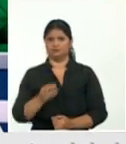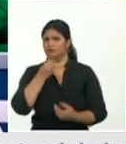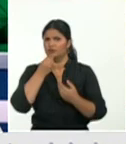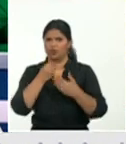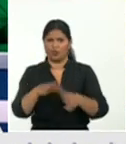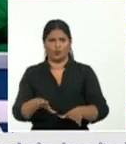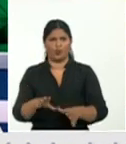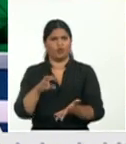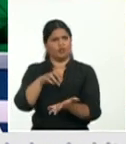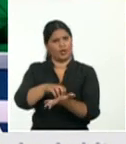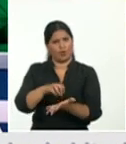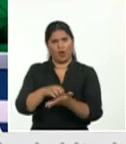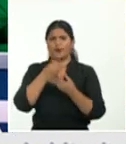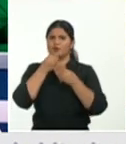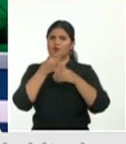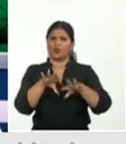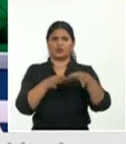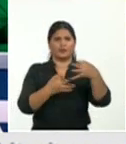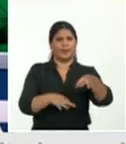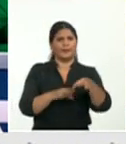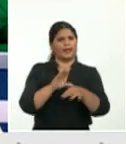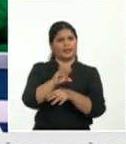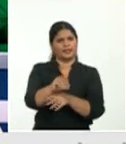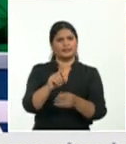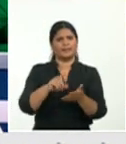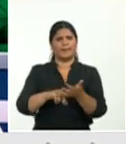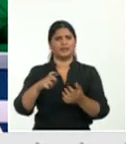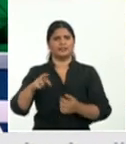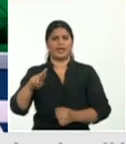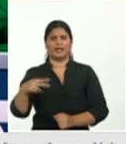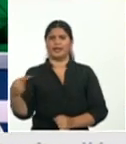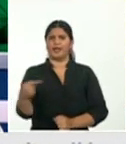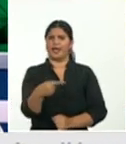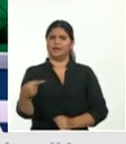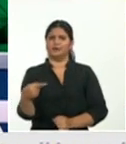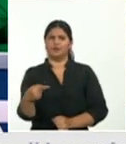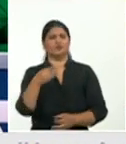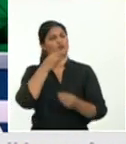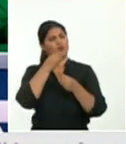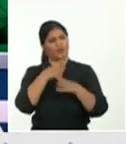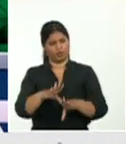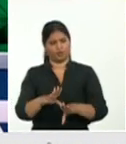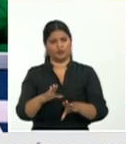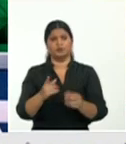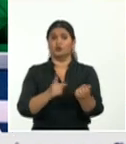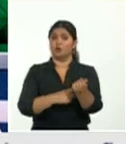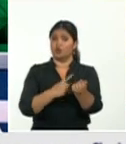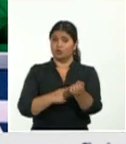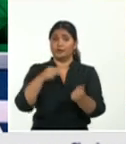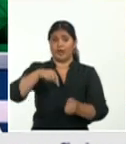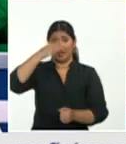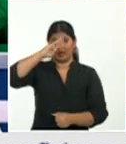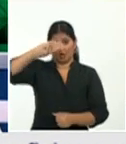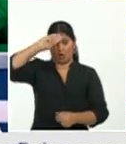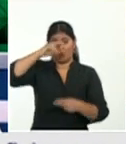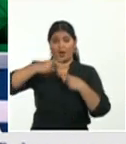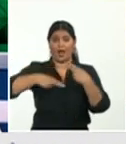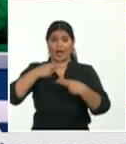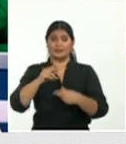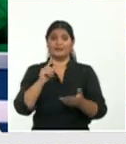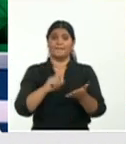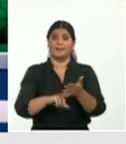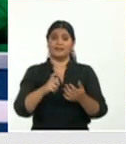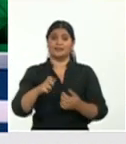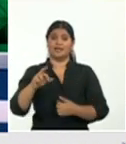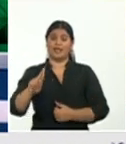si alguno de los que vienen en el avión ha adquirido la enfermedad y se hace el diagnóstico. No obstante,